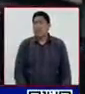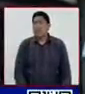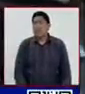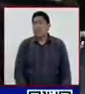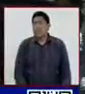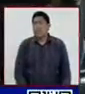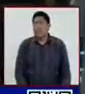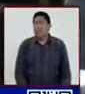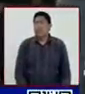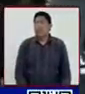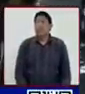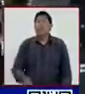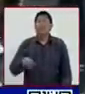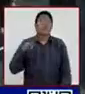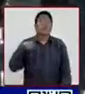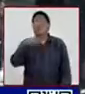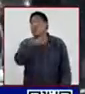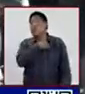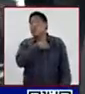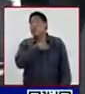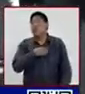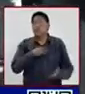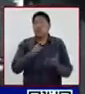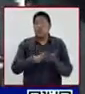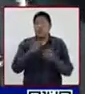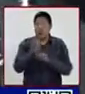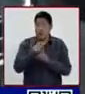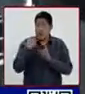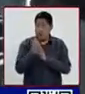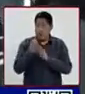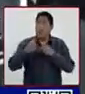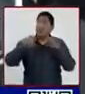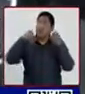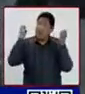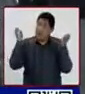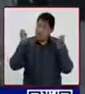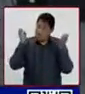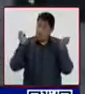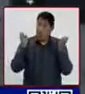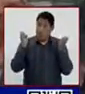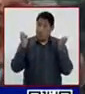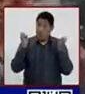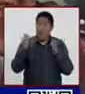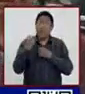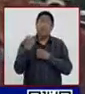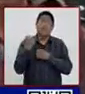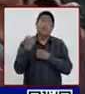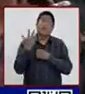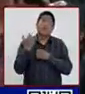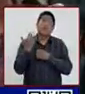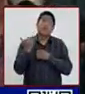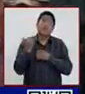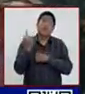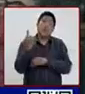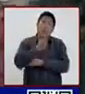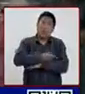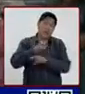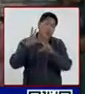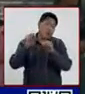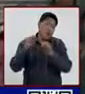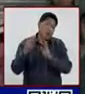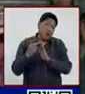A partir de hoy día estamos declarados en estado de emergencia. En 15 días no hay una